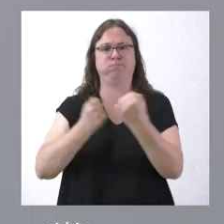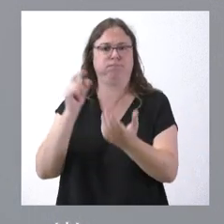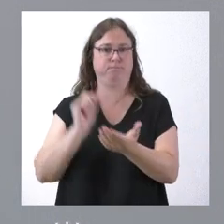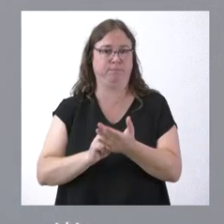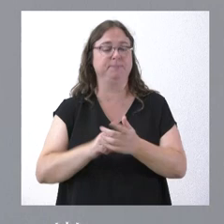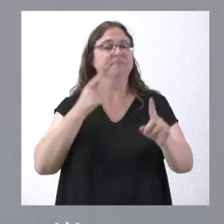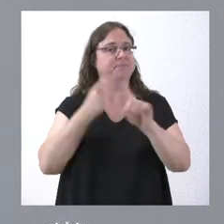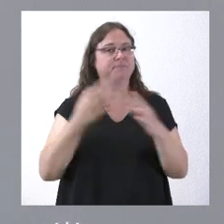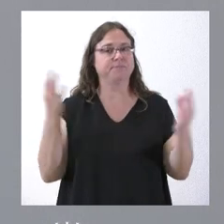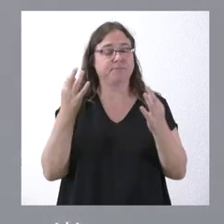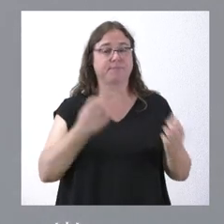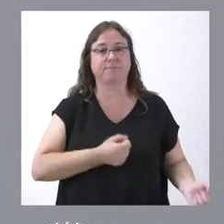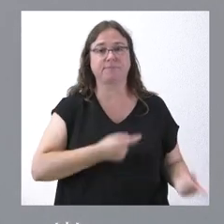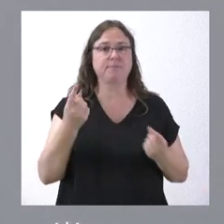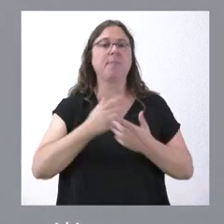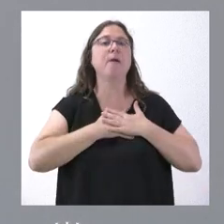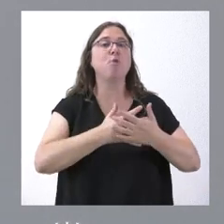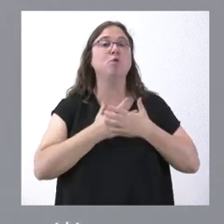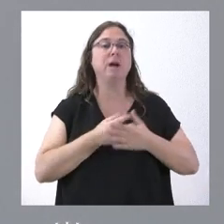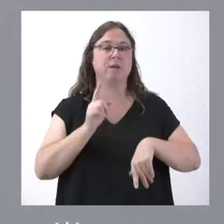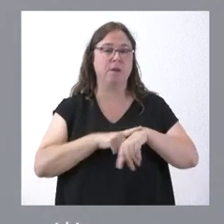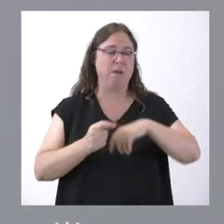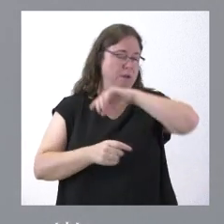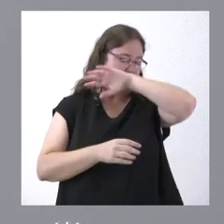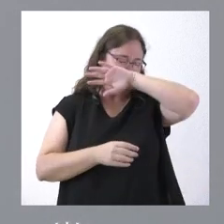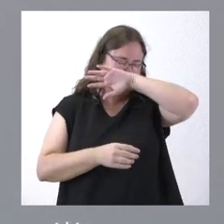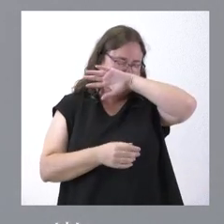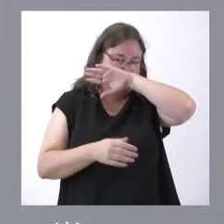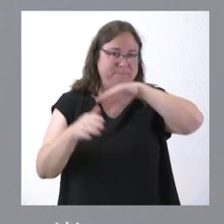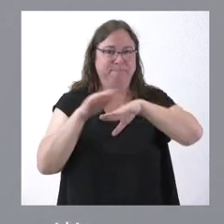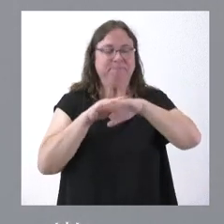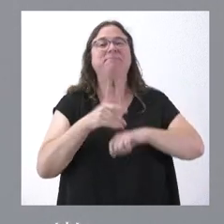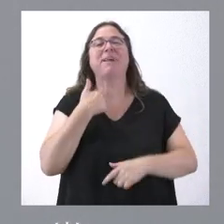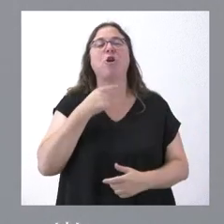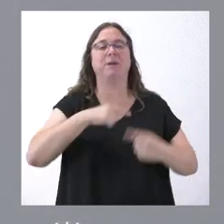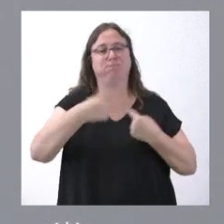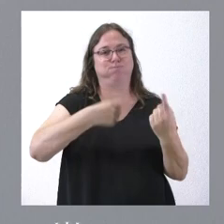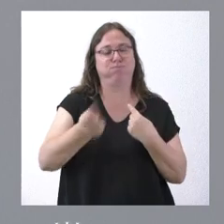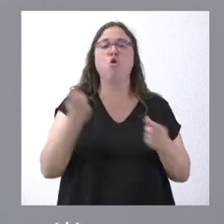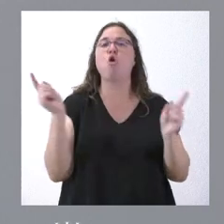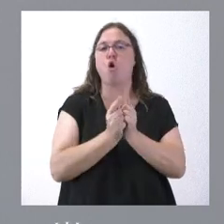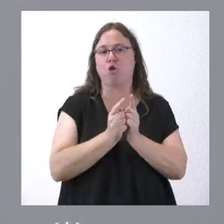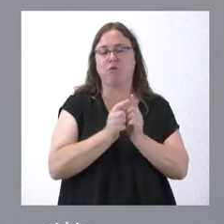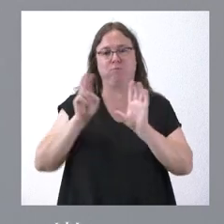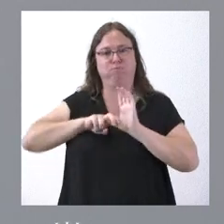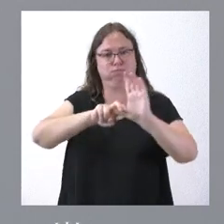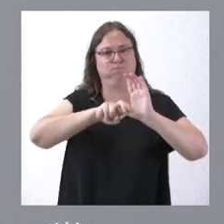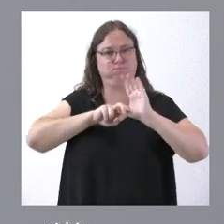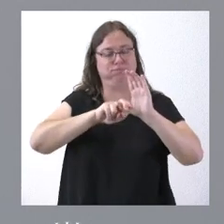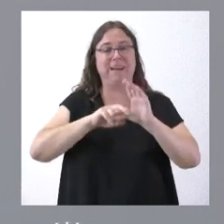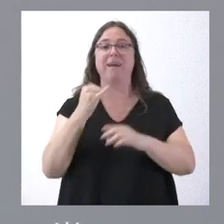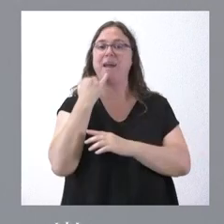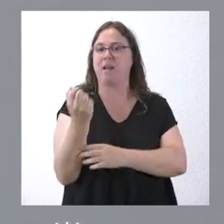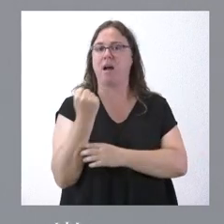de esta acción es trasladar un mayor número de voluntarios en menos tiempo, lograr mayor eficiencia energética, minimizar el impacto sobre el medio